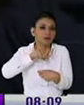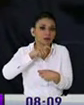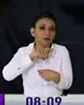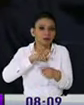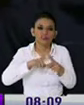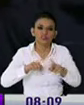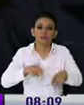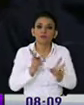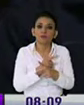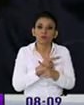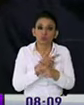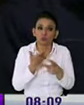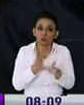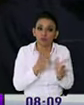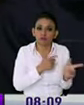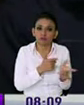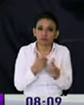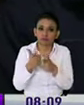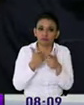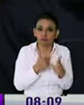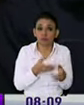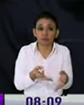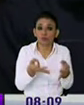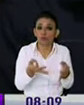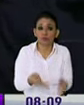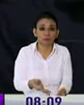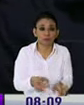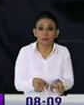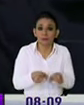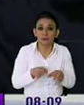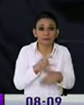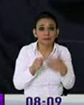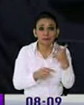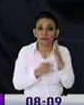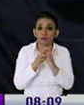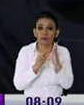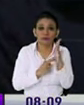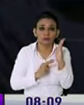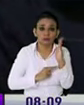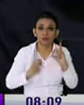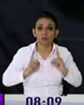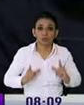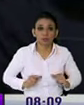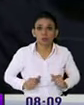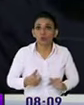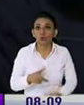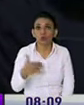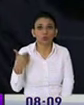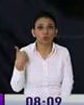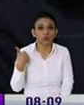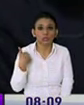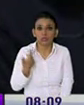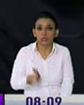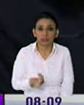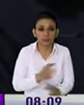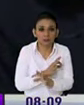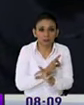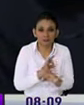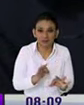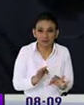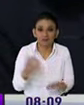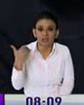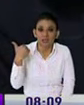los productos cárnicos, y que no cumplen obviamente con todos los requisitos sanitarios, con todos los requisitos de inocuidad que le